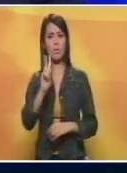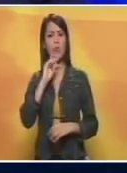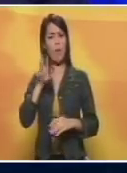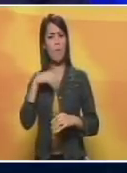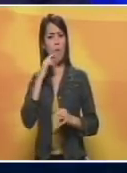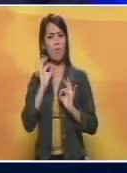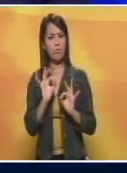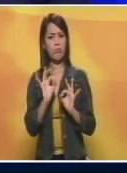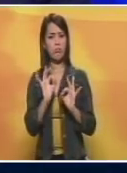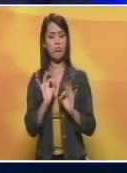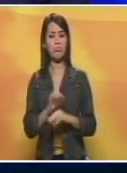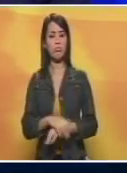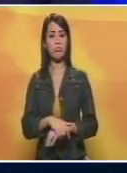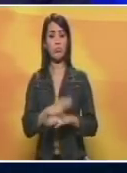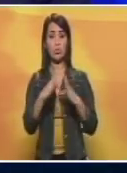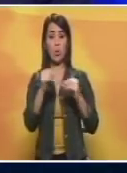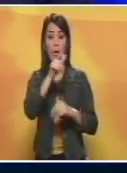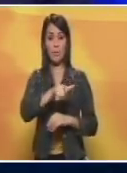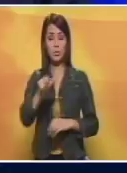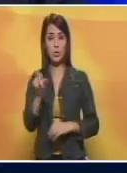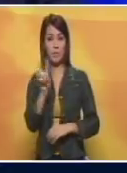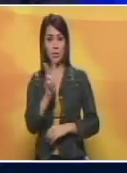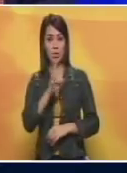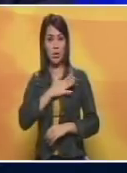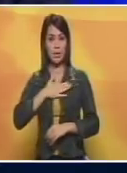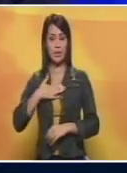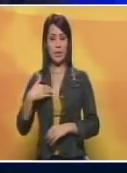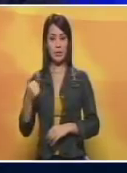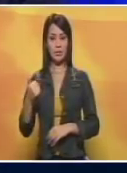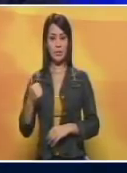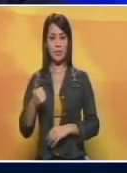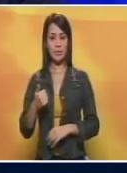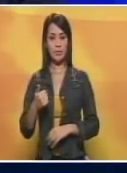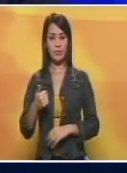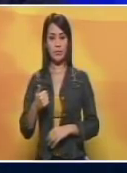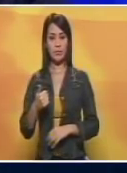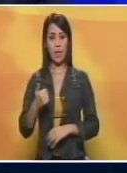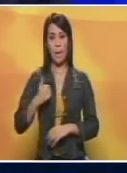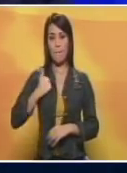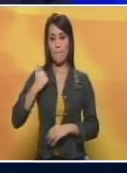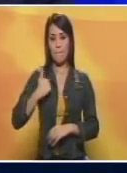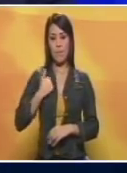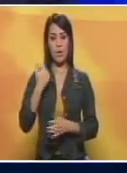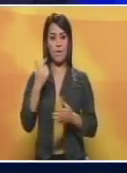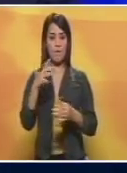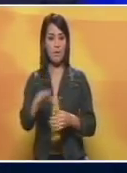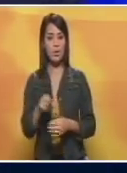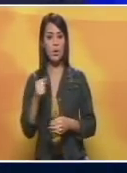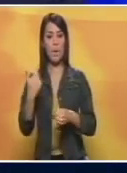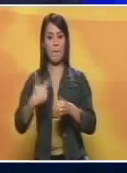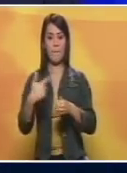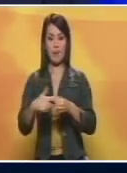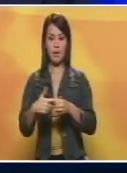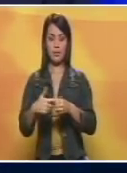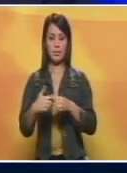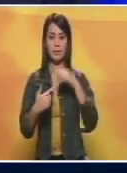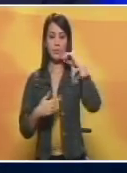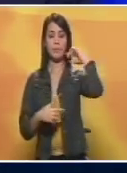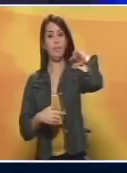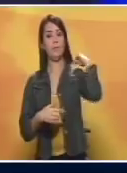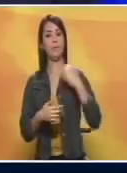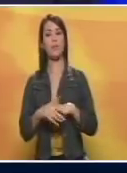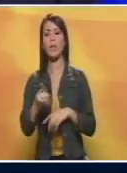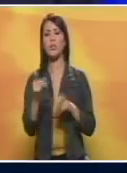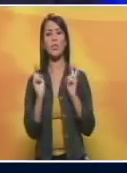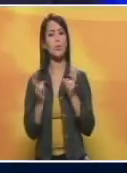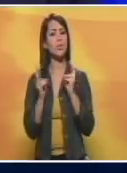todos los venezolanos que quieran gozar de ese subsidio que va a ser un subsidio directo esto no